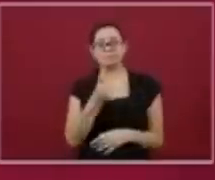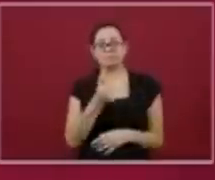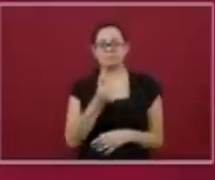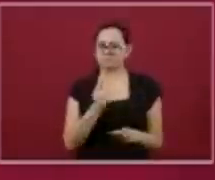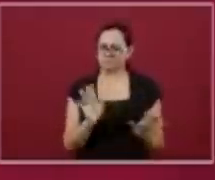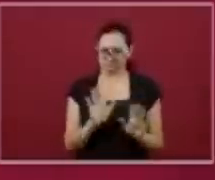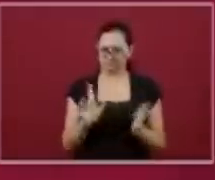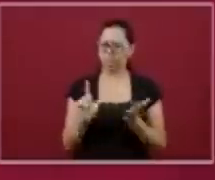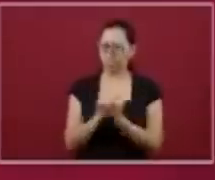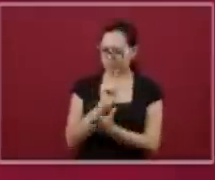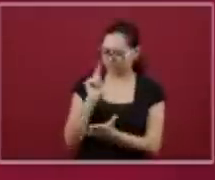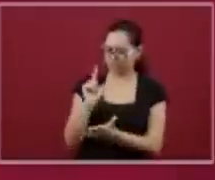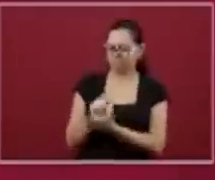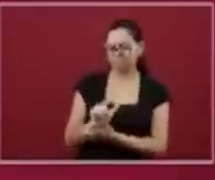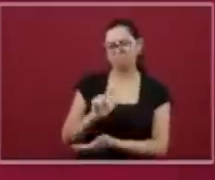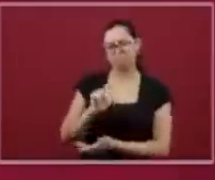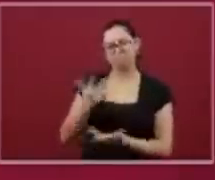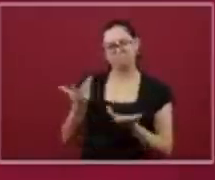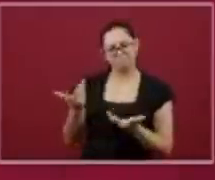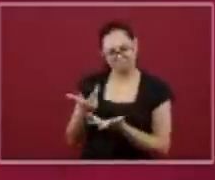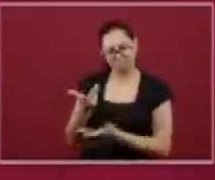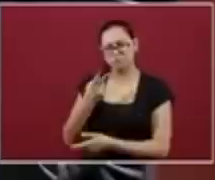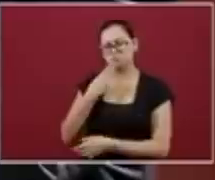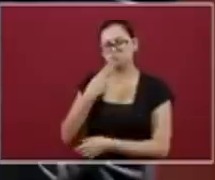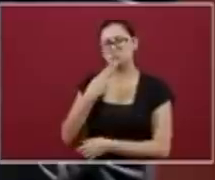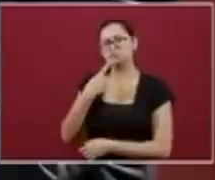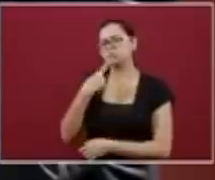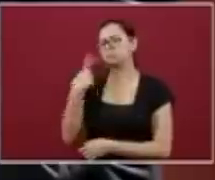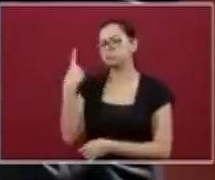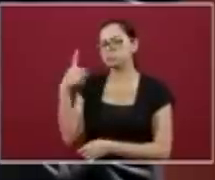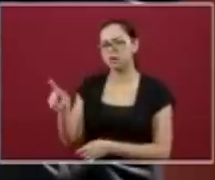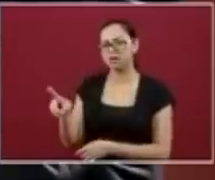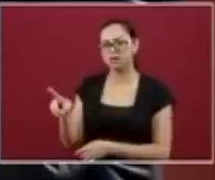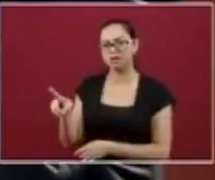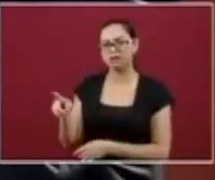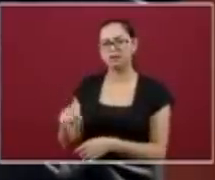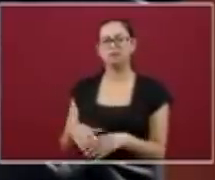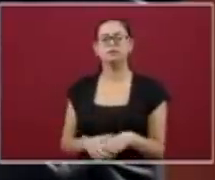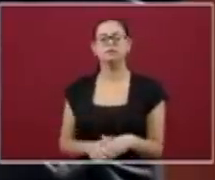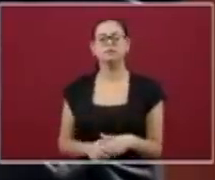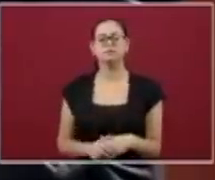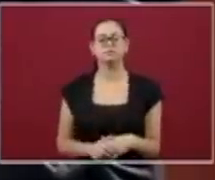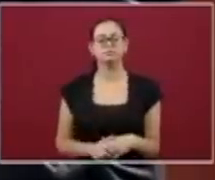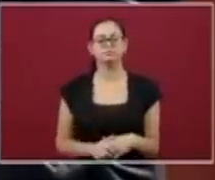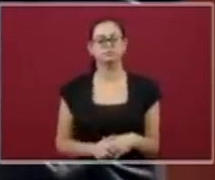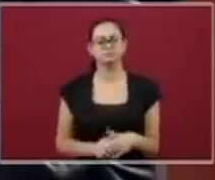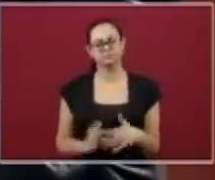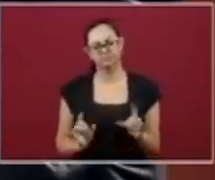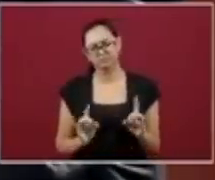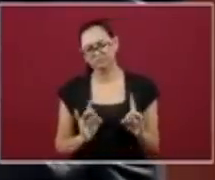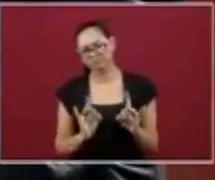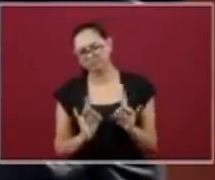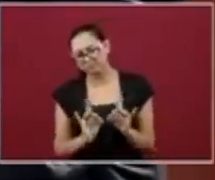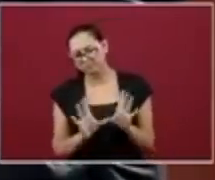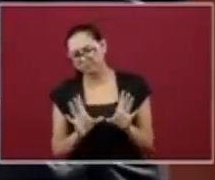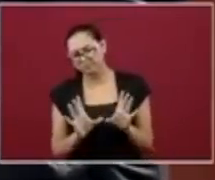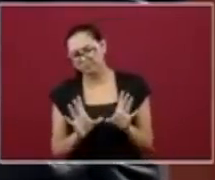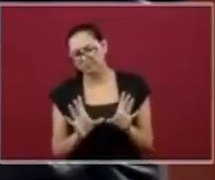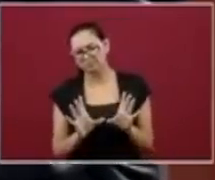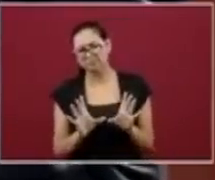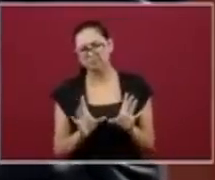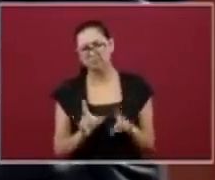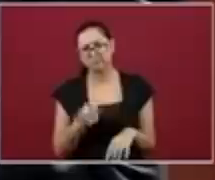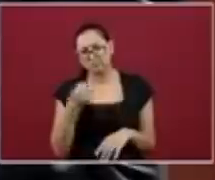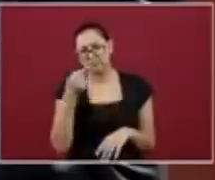legalmente. Entonces, donde se considere de que